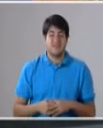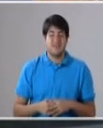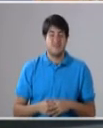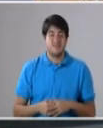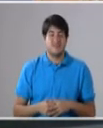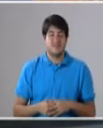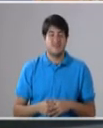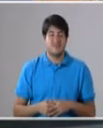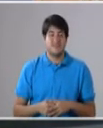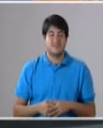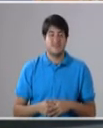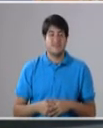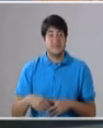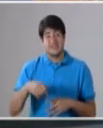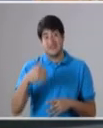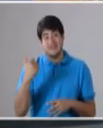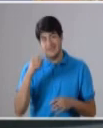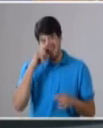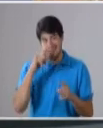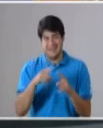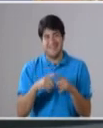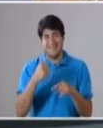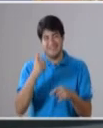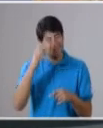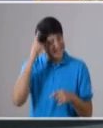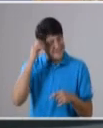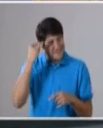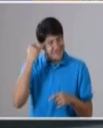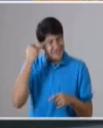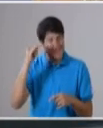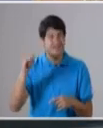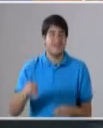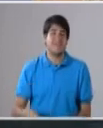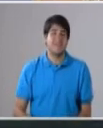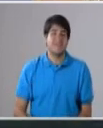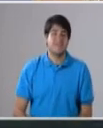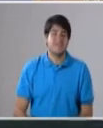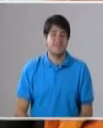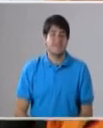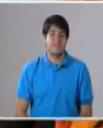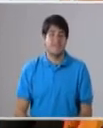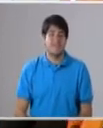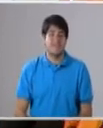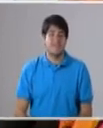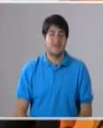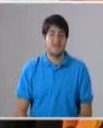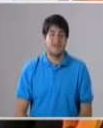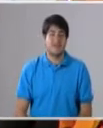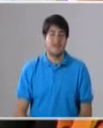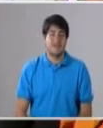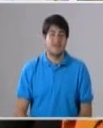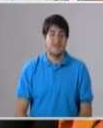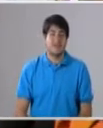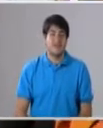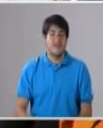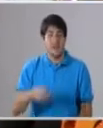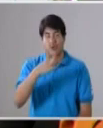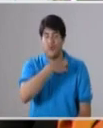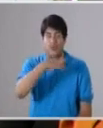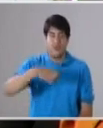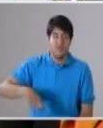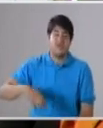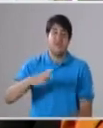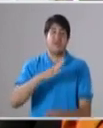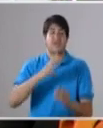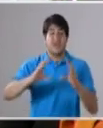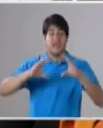¿cómo estarán los demás? Que también son bien pilas. Sí, hermano. Yo lo que entendí fue que los nobles tienen capacidad de escuchar.